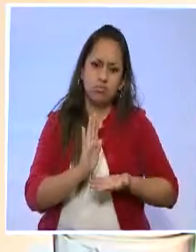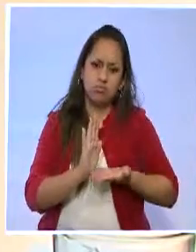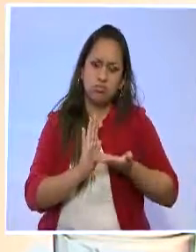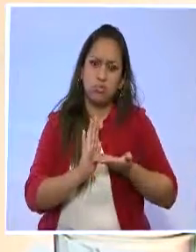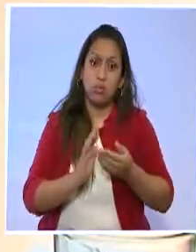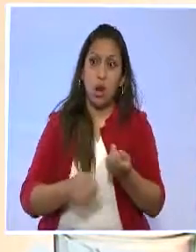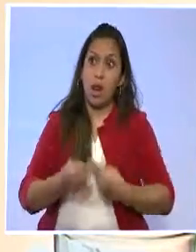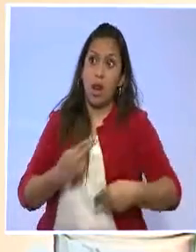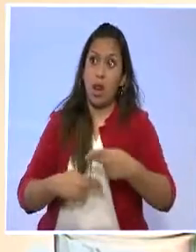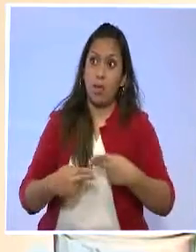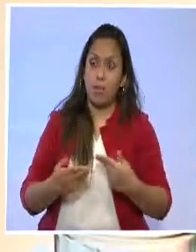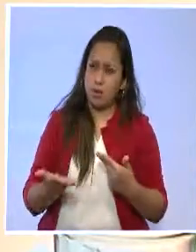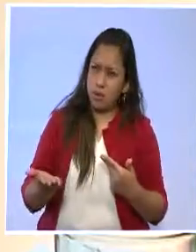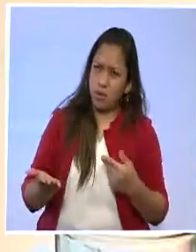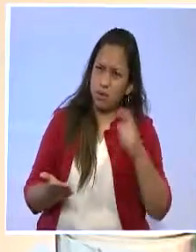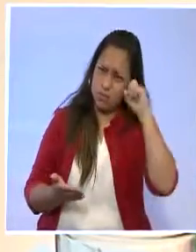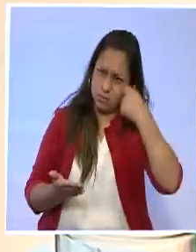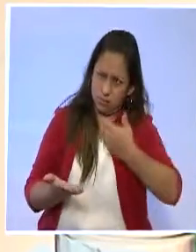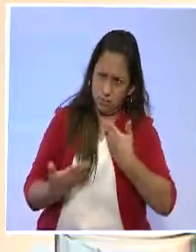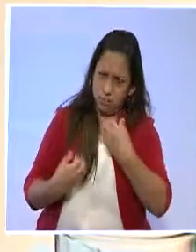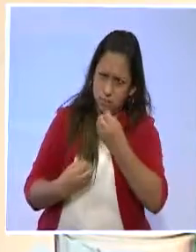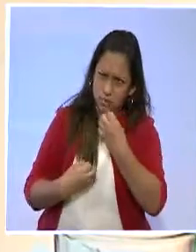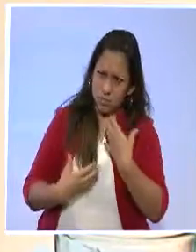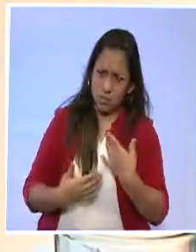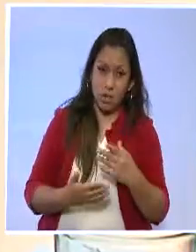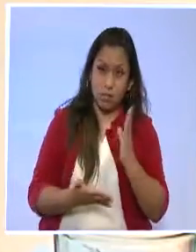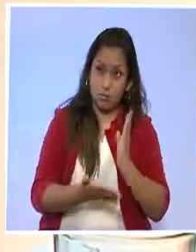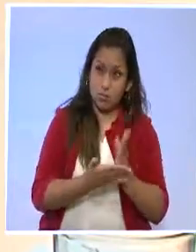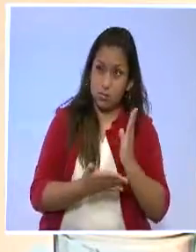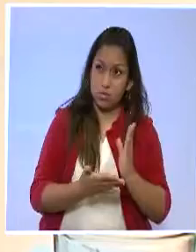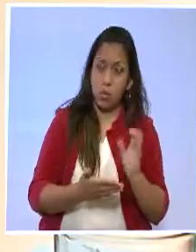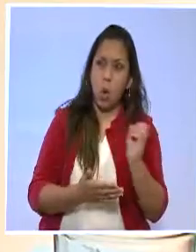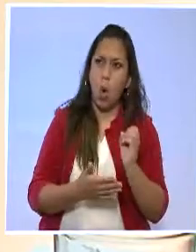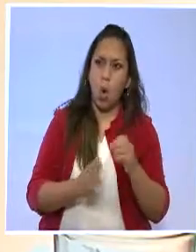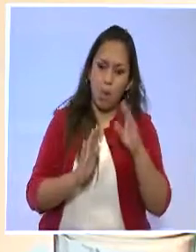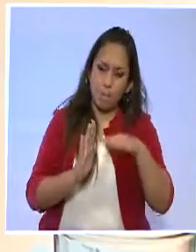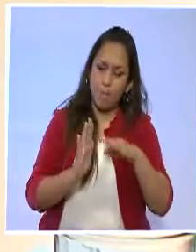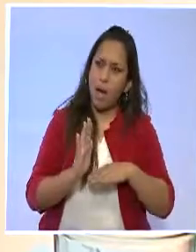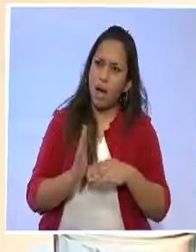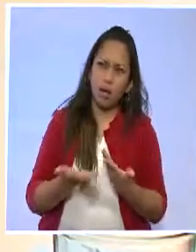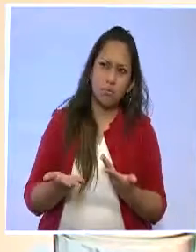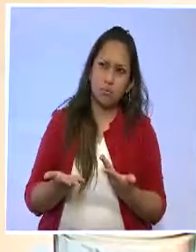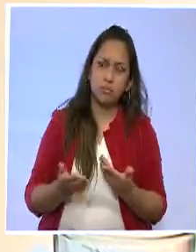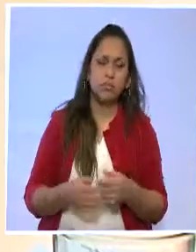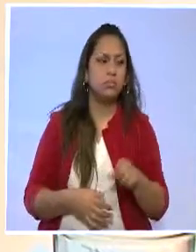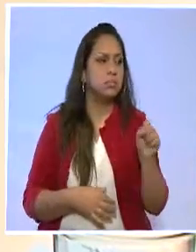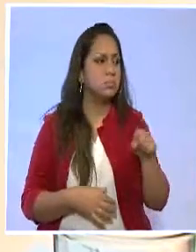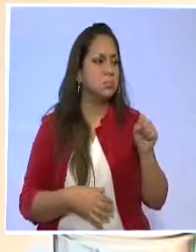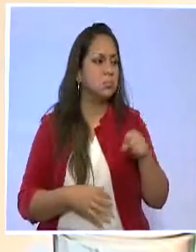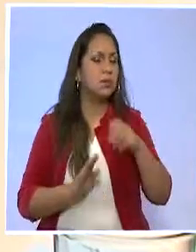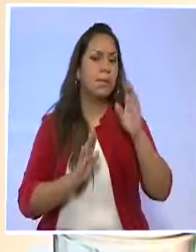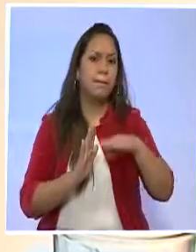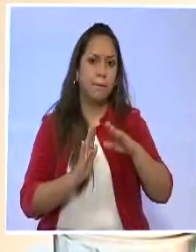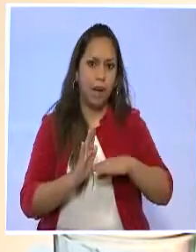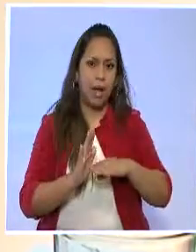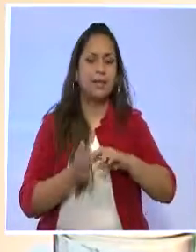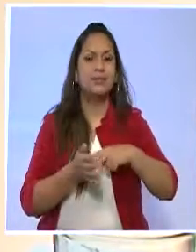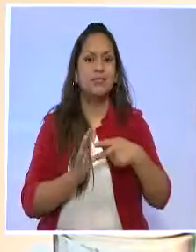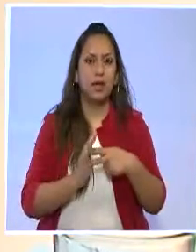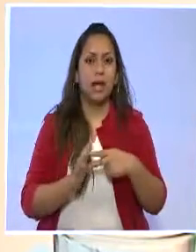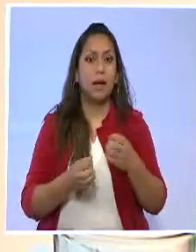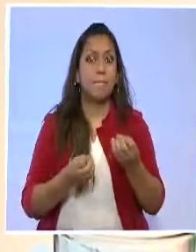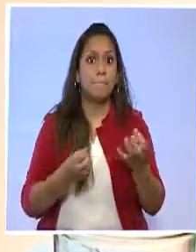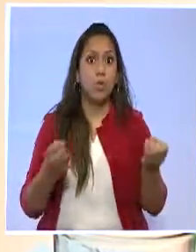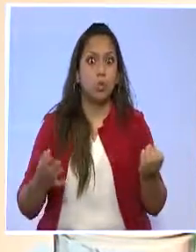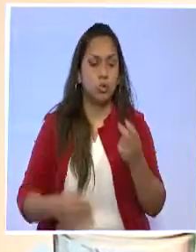venta y en efecto en la realidad hay hay una disminución de la venta por lo tanto hay una disminución del consumo de